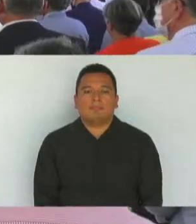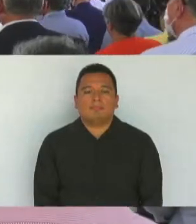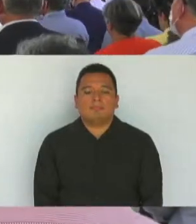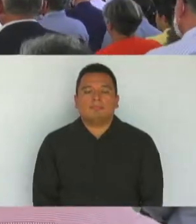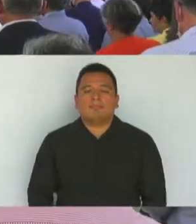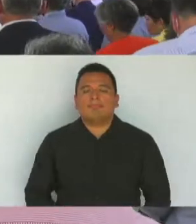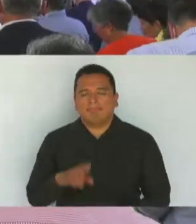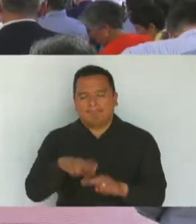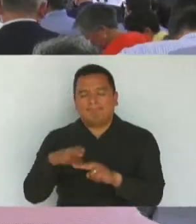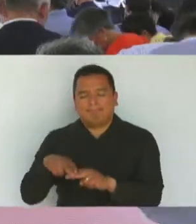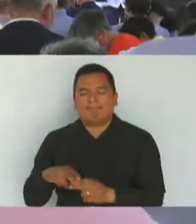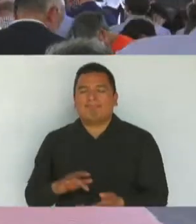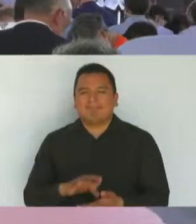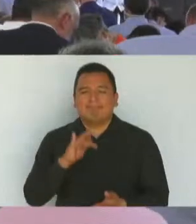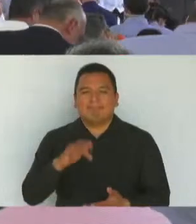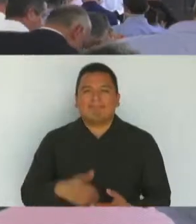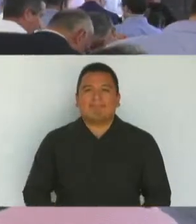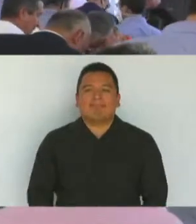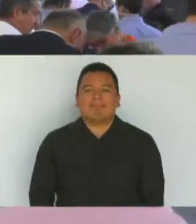Podemos tomar asiento, gracias.